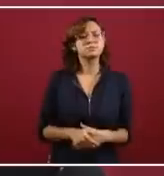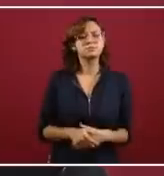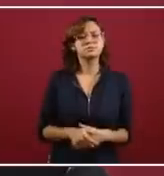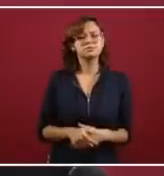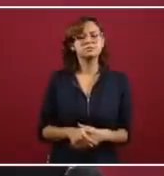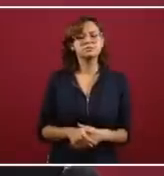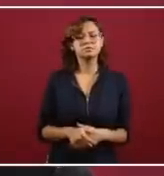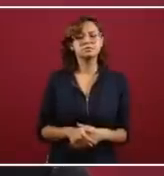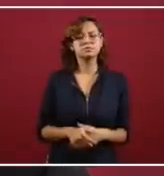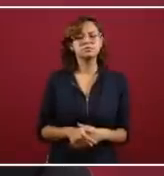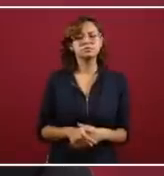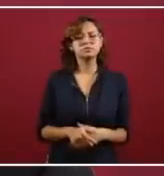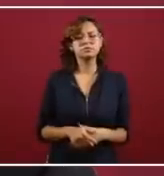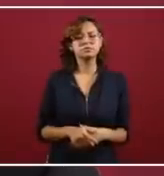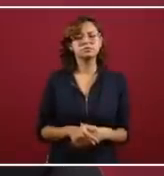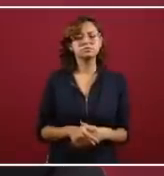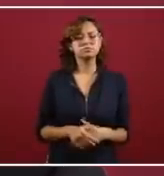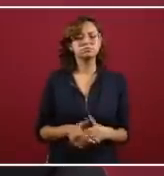Estamos